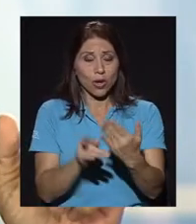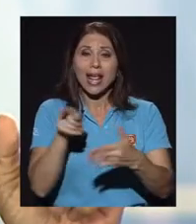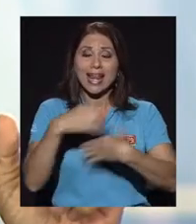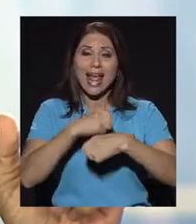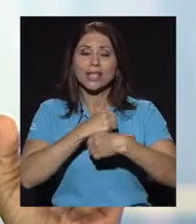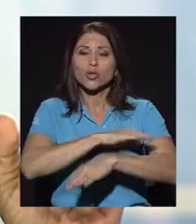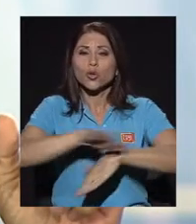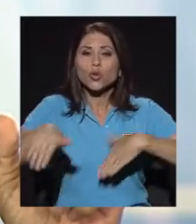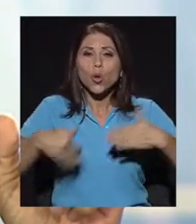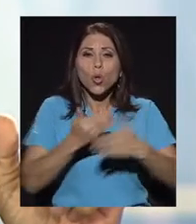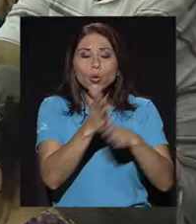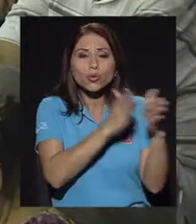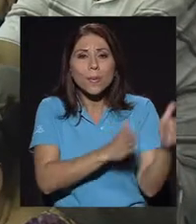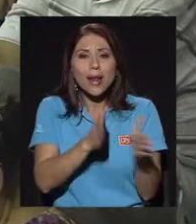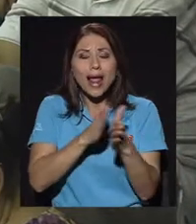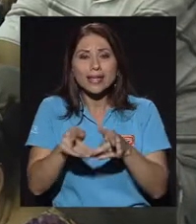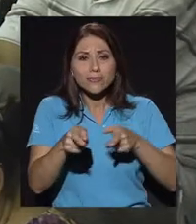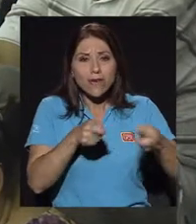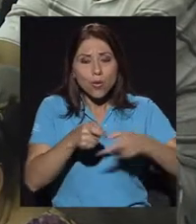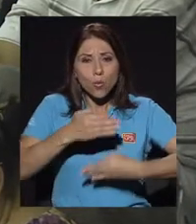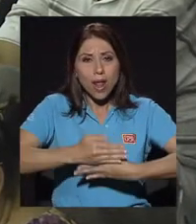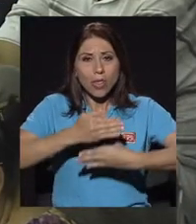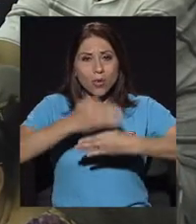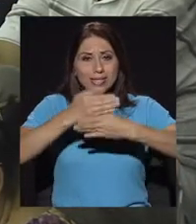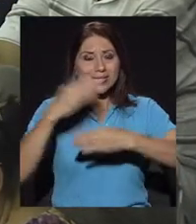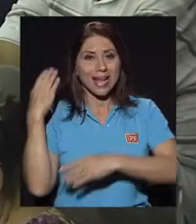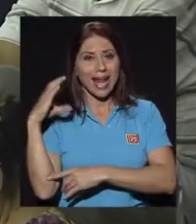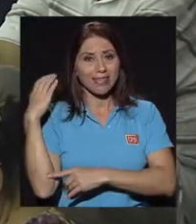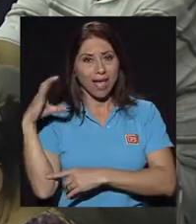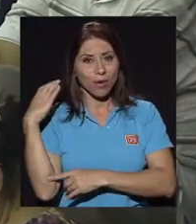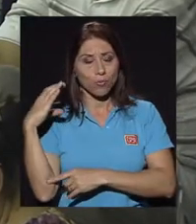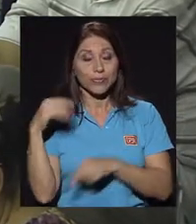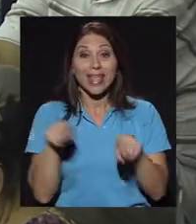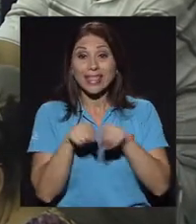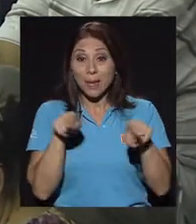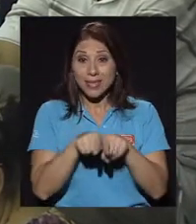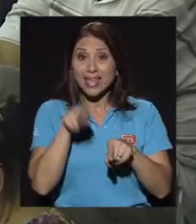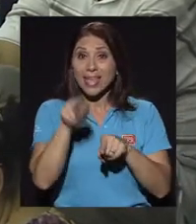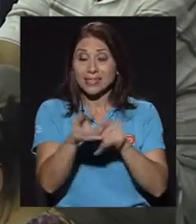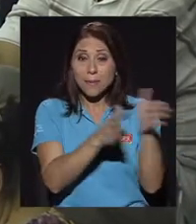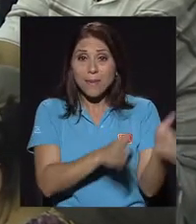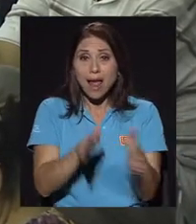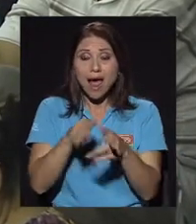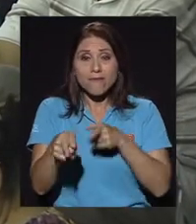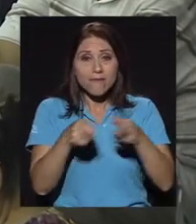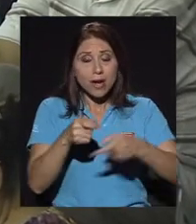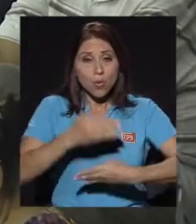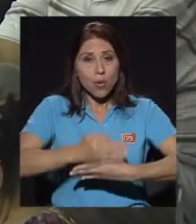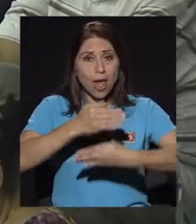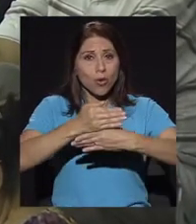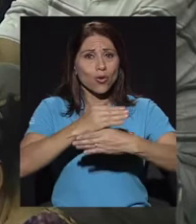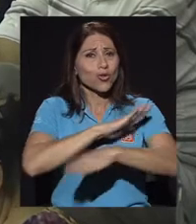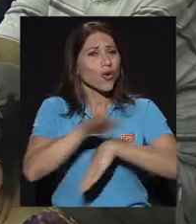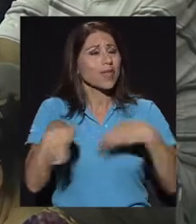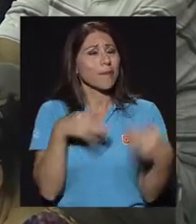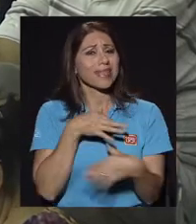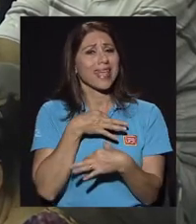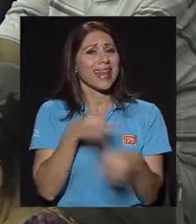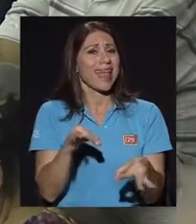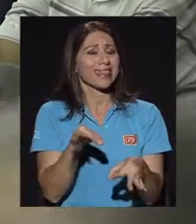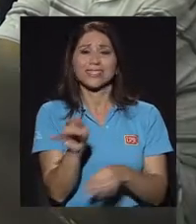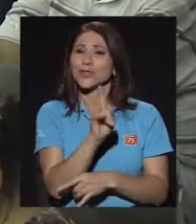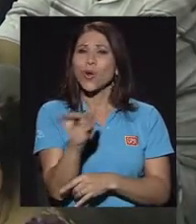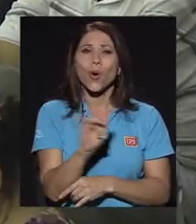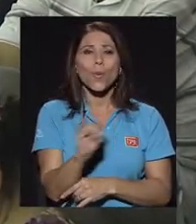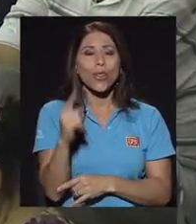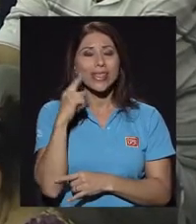planes reguladores de Cartago. Inclusive ese plan regulador sale totalmente gratis y no como dice la alcaldesa, que es